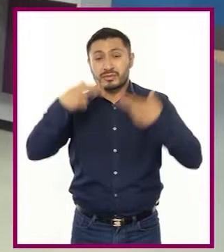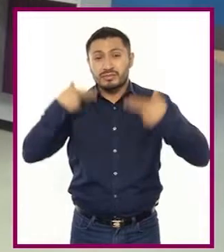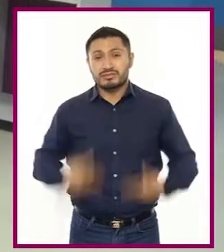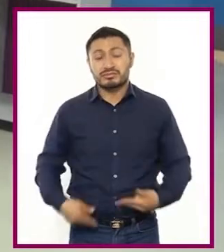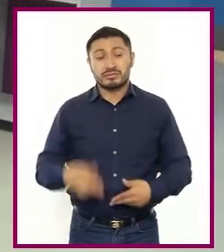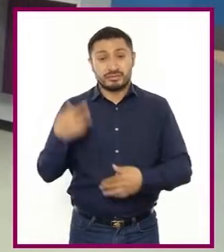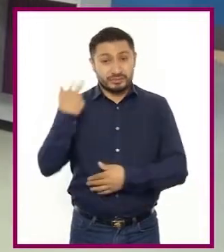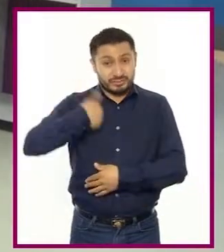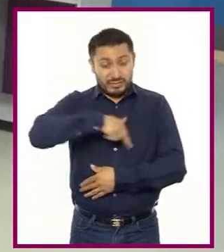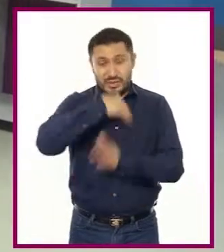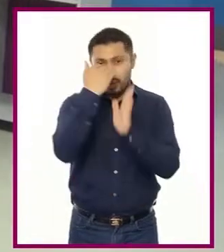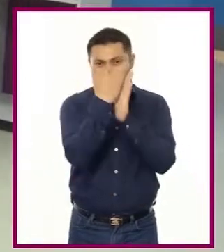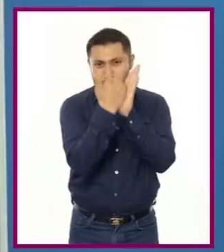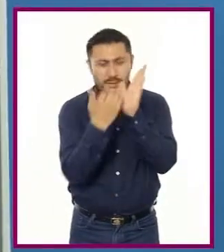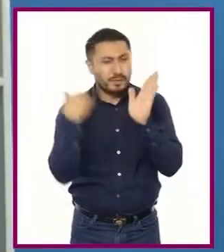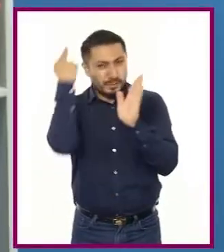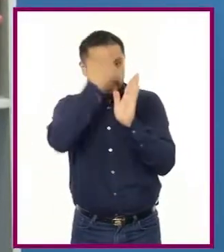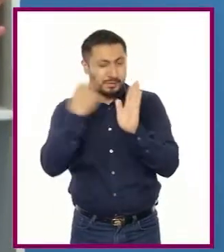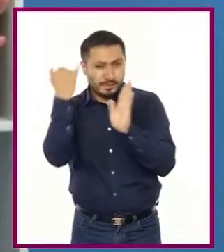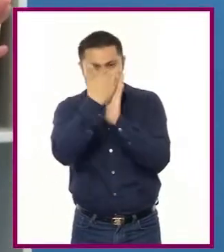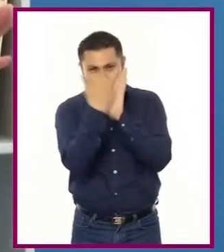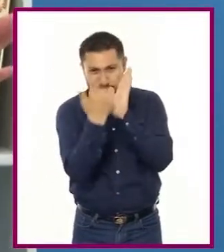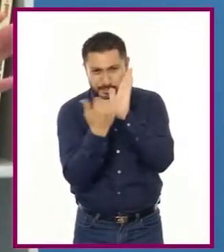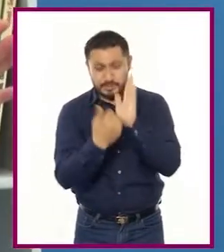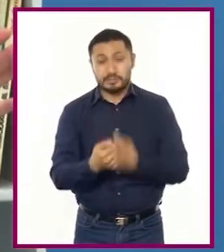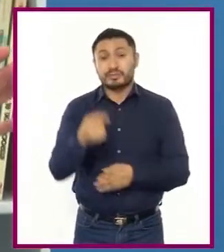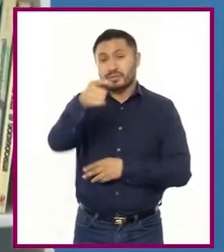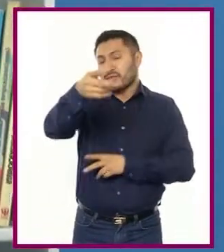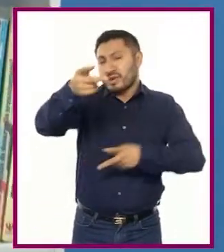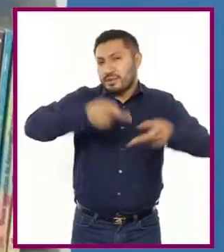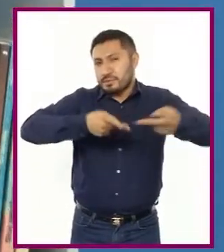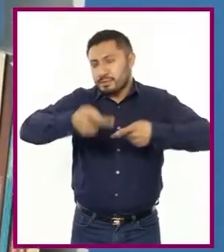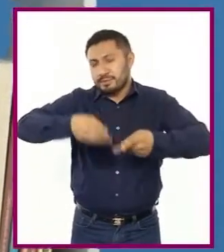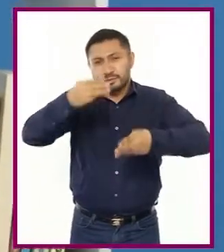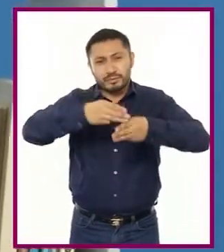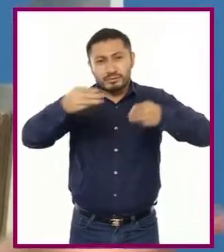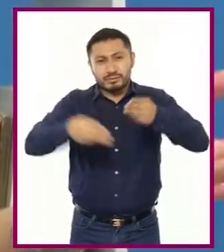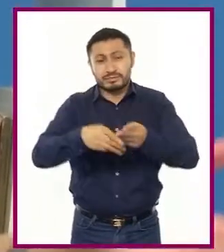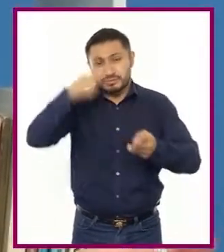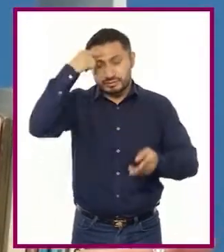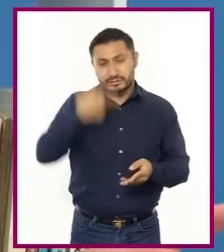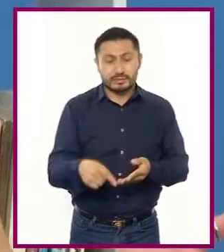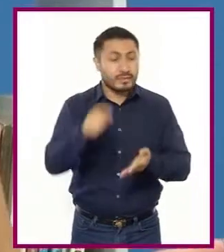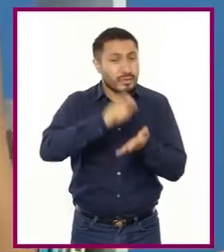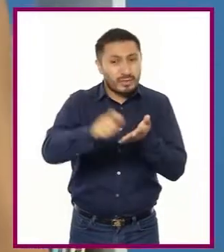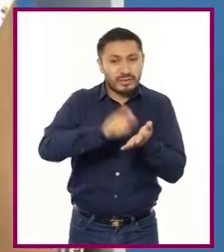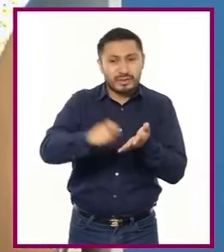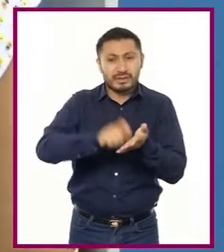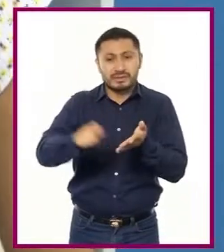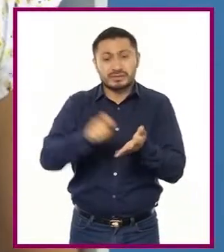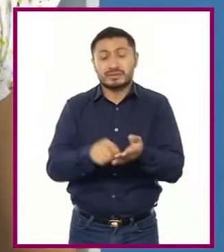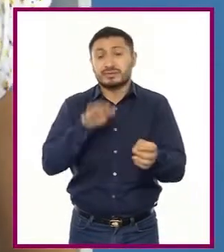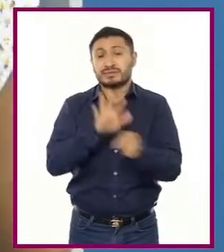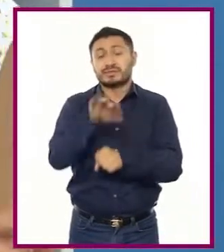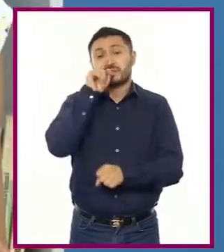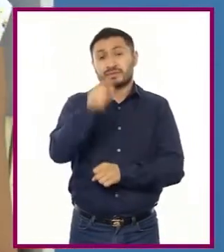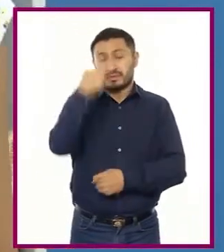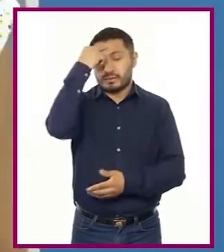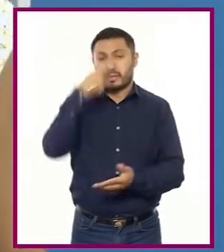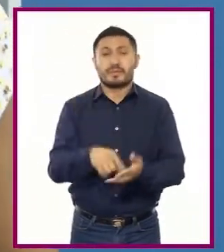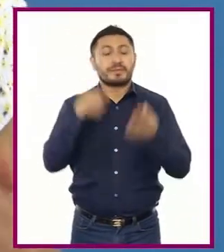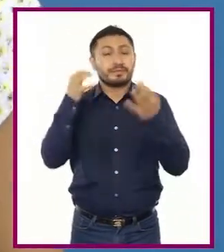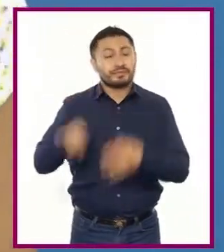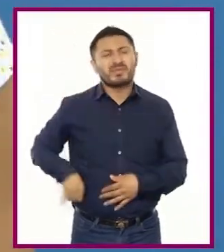revisión. Preparen sus materiales para tomar nota de lo solicitado y lo que les parezca relevante para